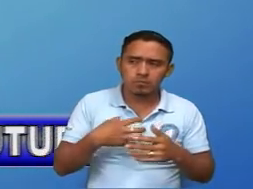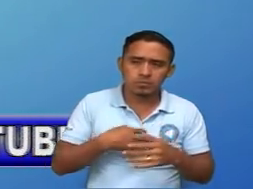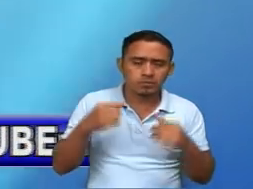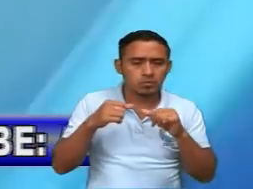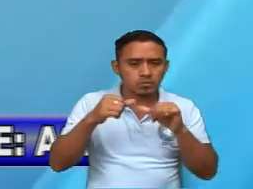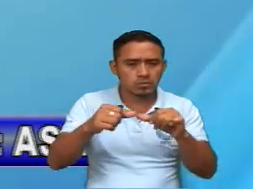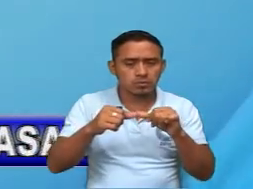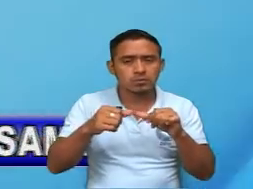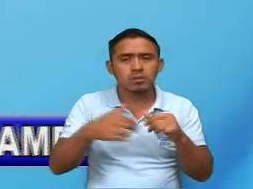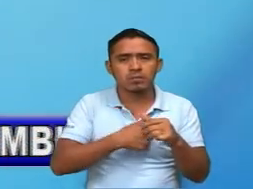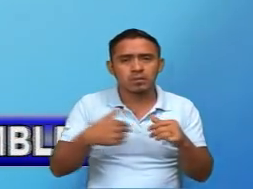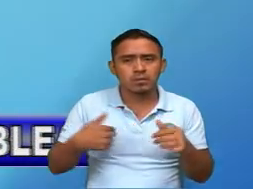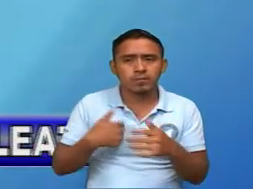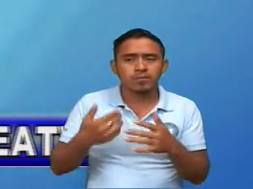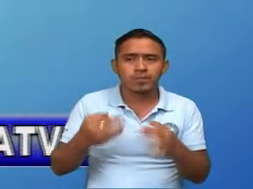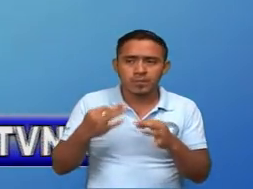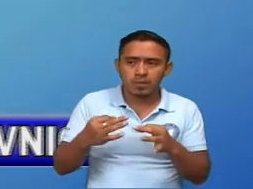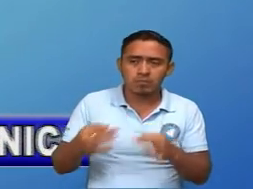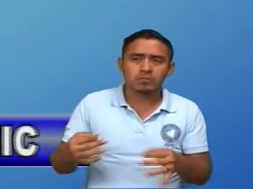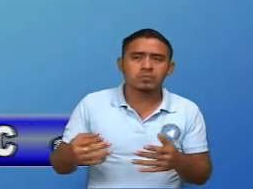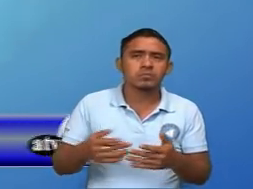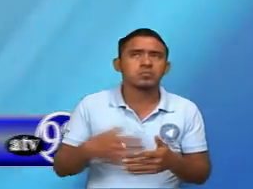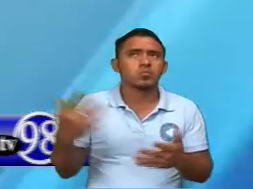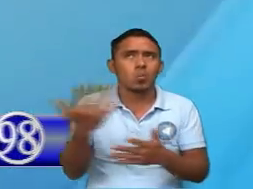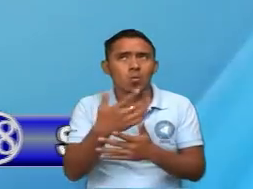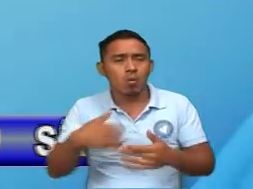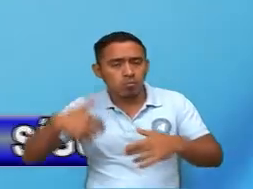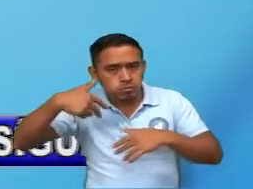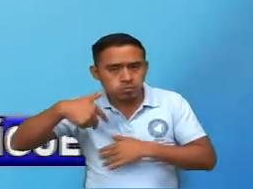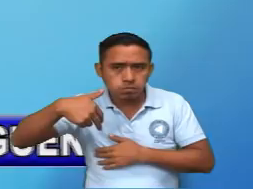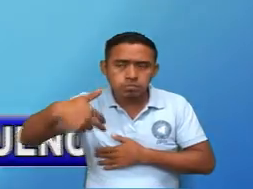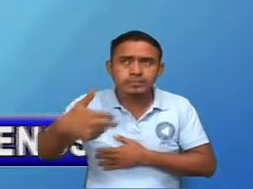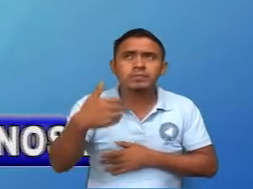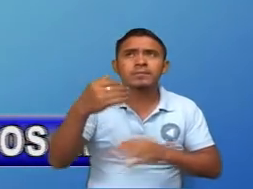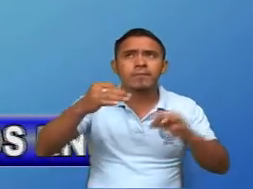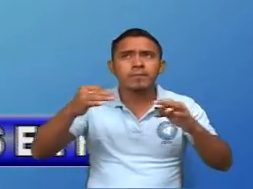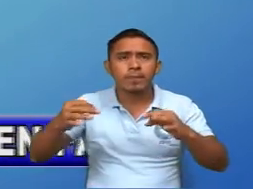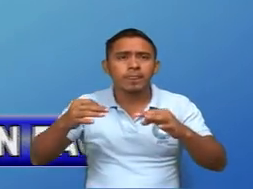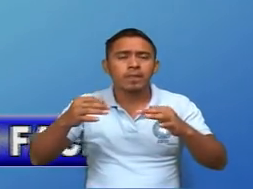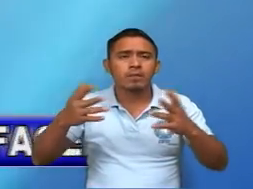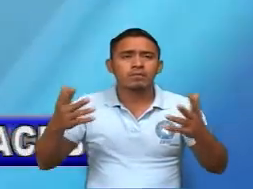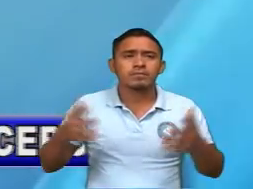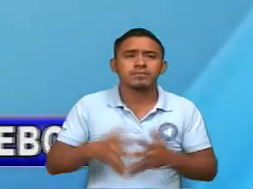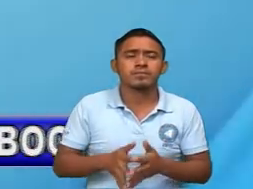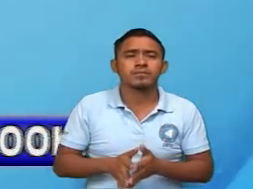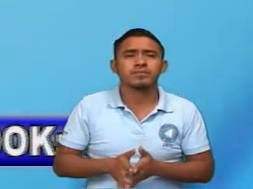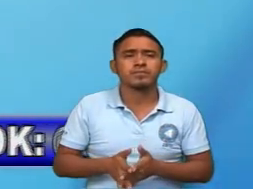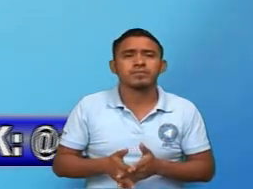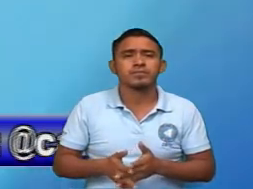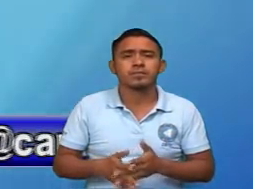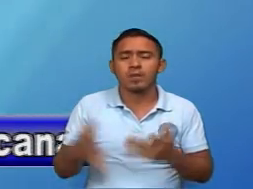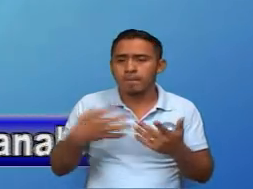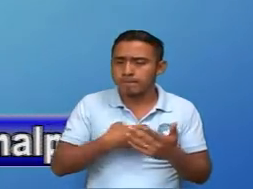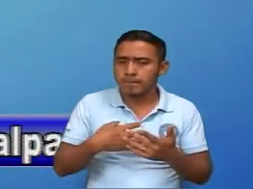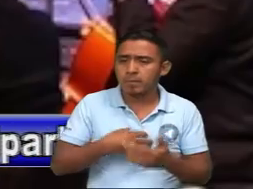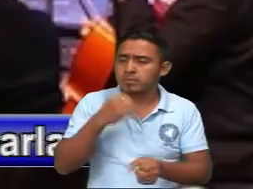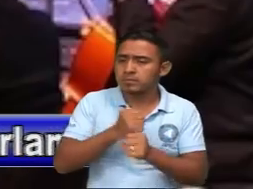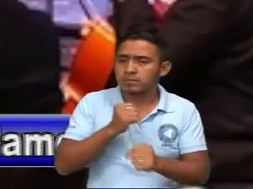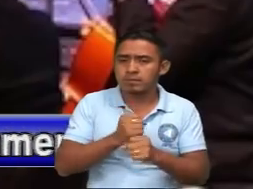que recorremos, caminos victoriosos, caminos de trabajo y